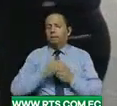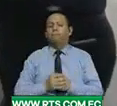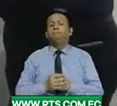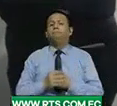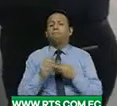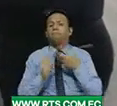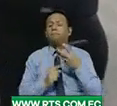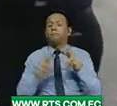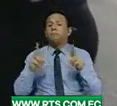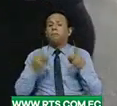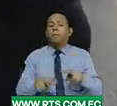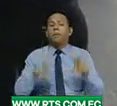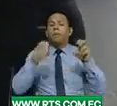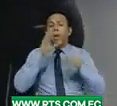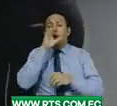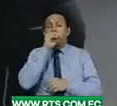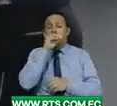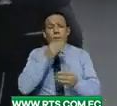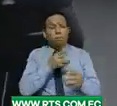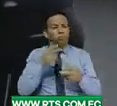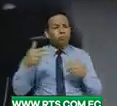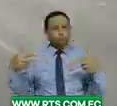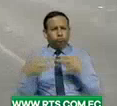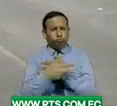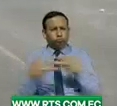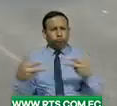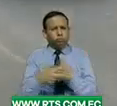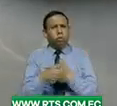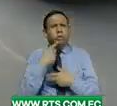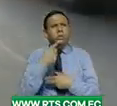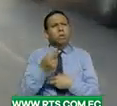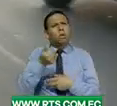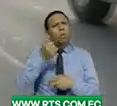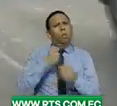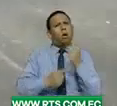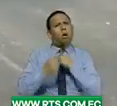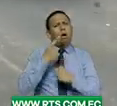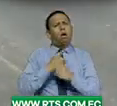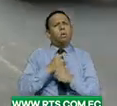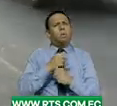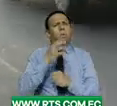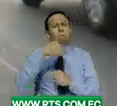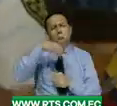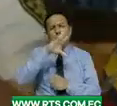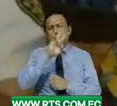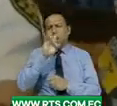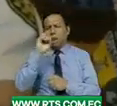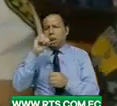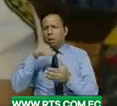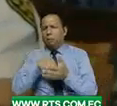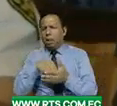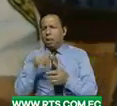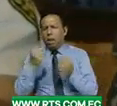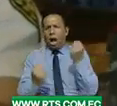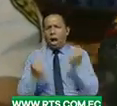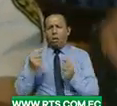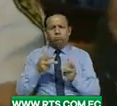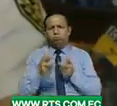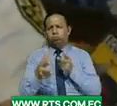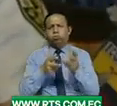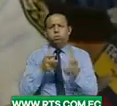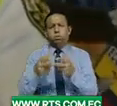tránsito informaron que el año pasado salieron más de 70.000 vehículos. Por el peaje Chongón, que es un